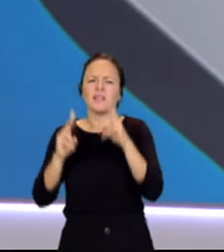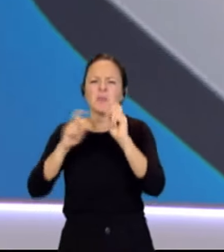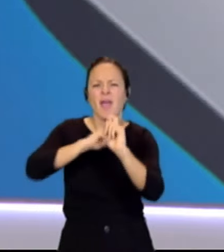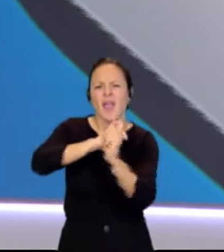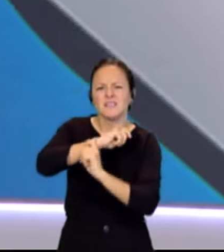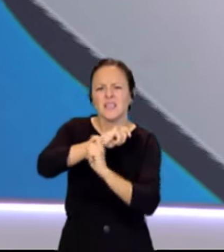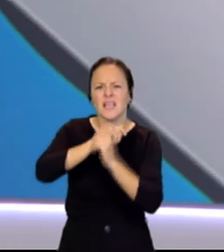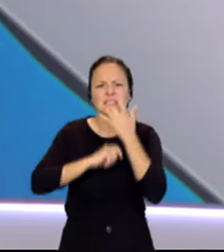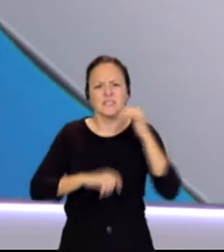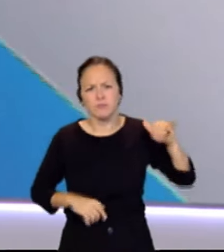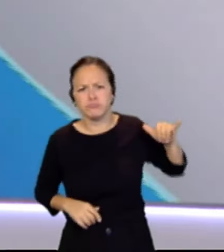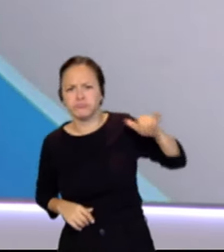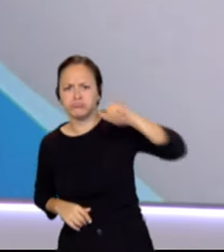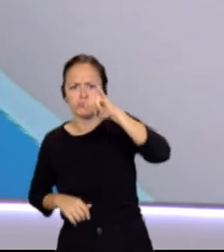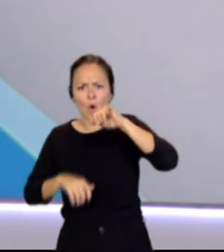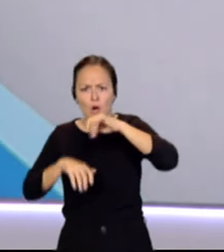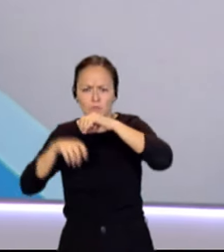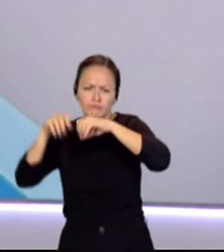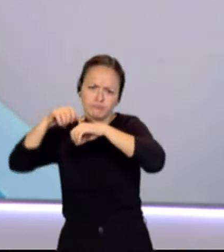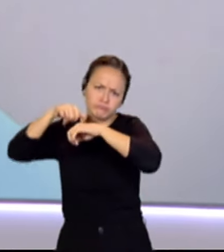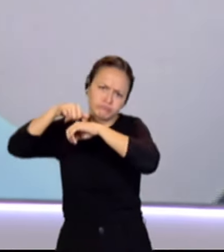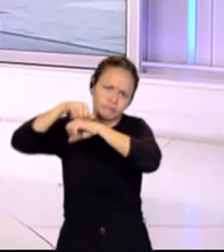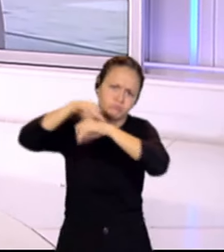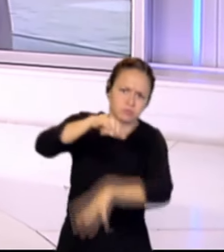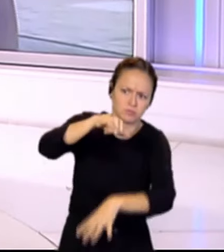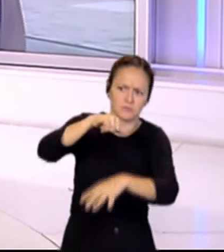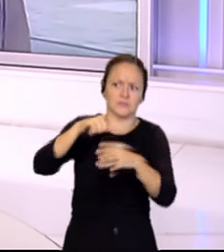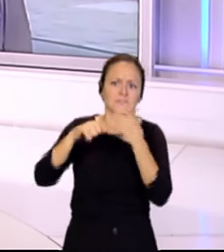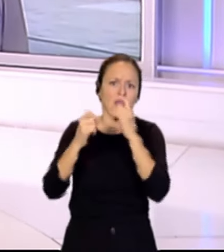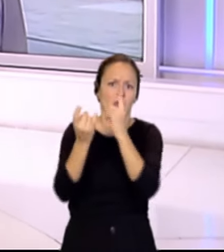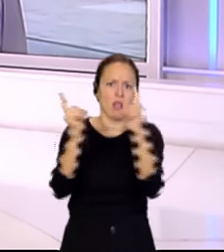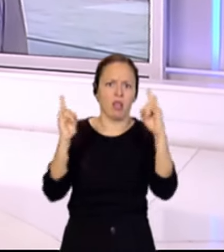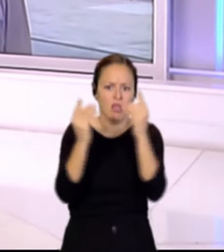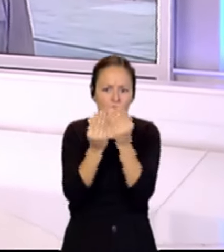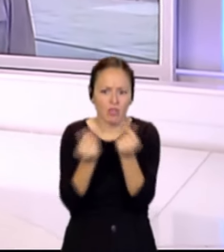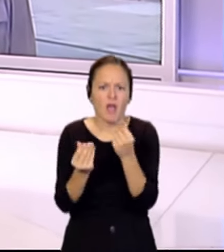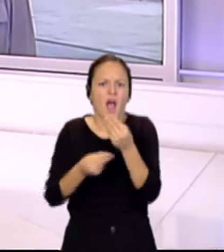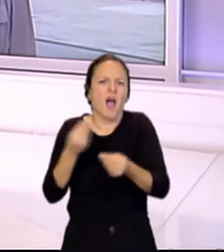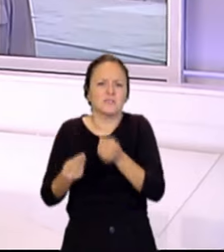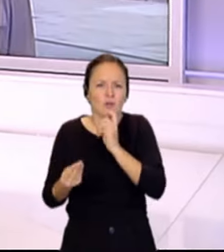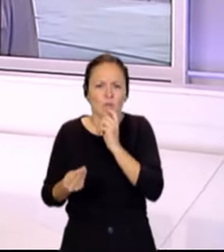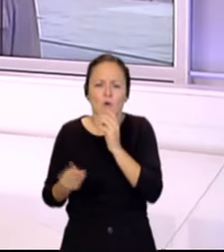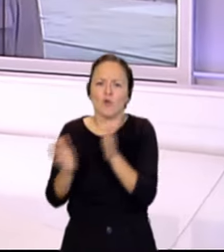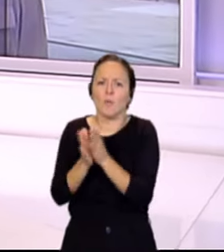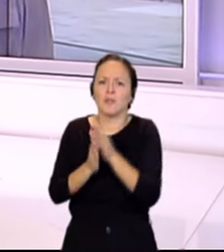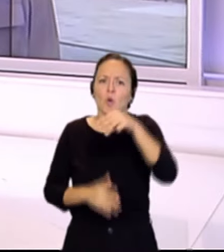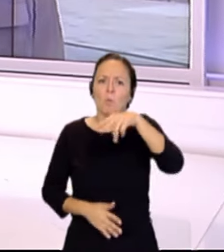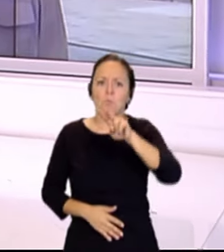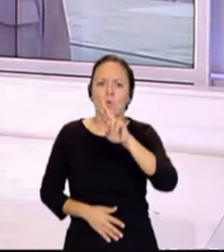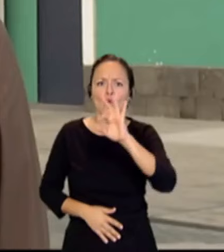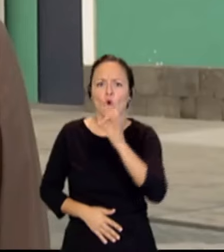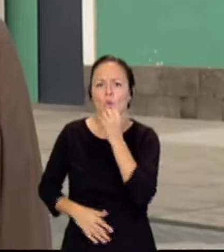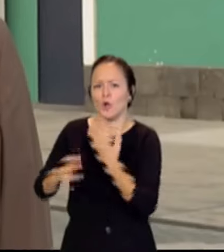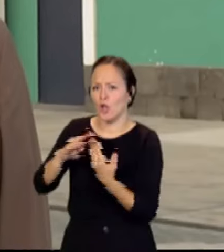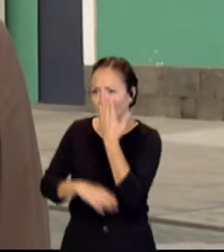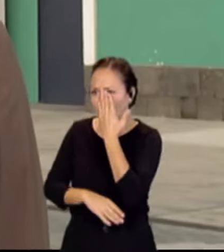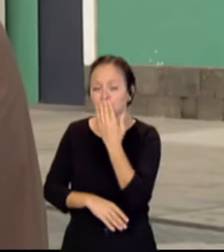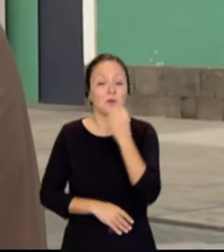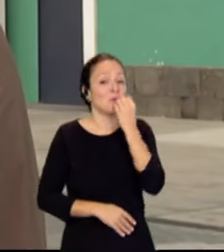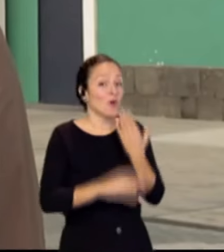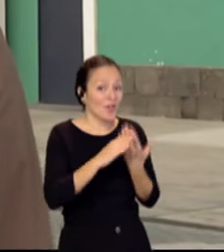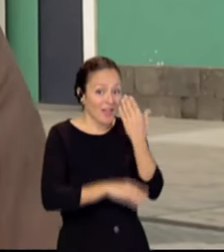medios aéreos en la extinción de incendios forestales Luis muro qué tal Buenos días Buenos días Antonio Buenos